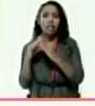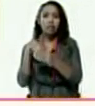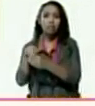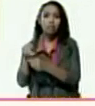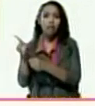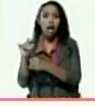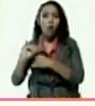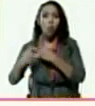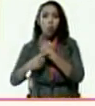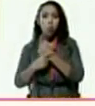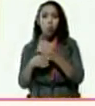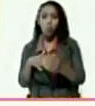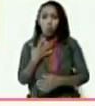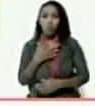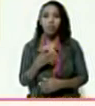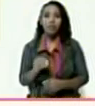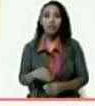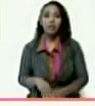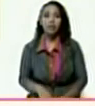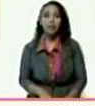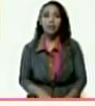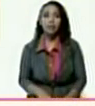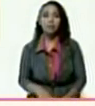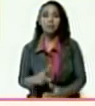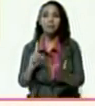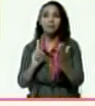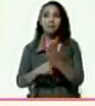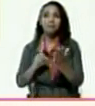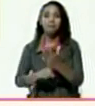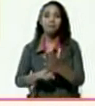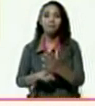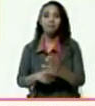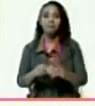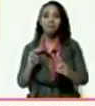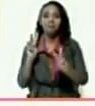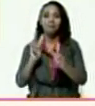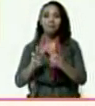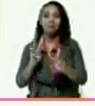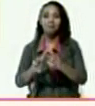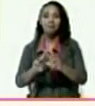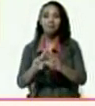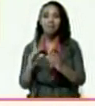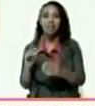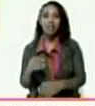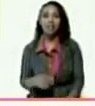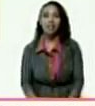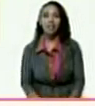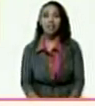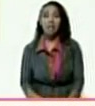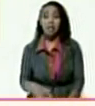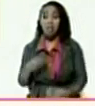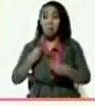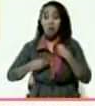a Juanito Limaña, que le alquile una habitación y se lo lleve si está preocupado.